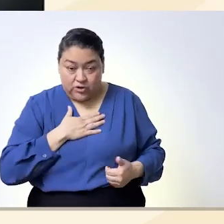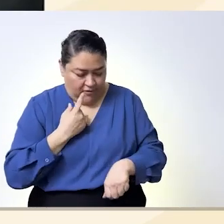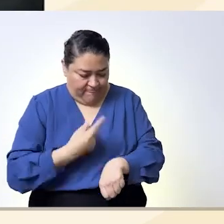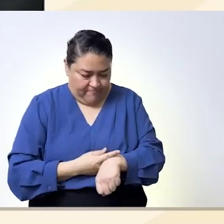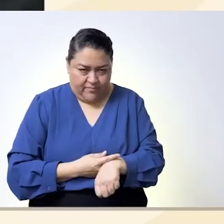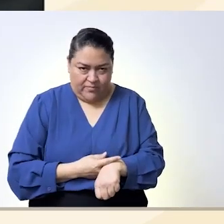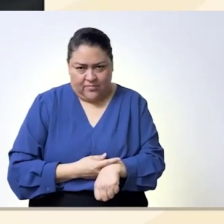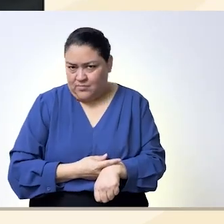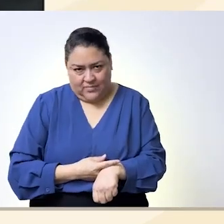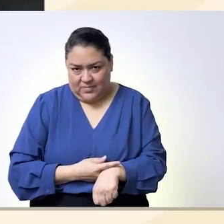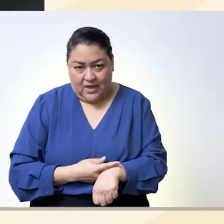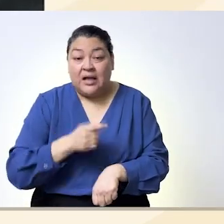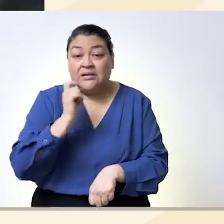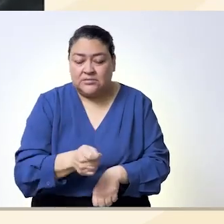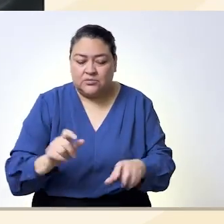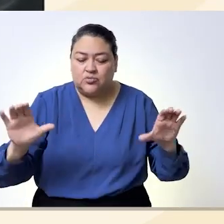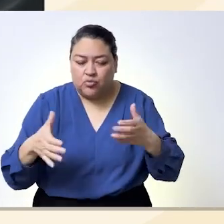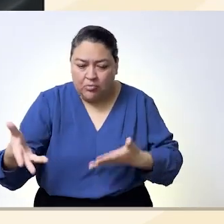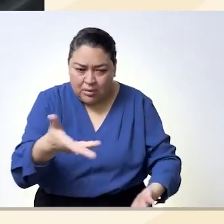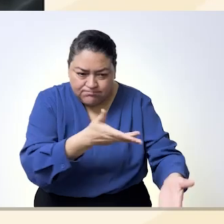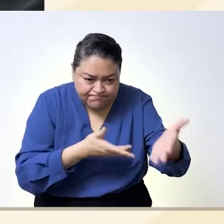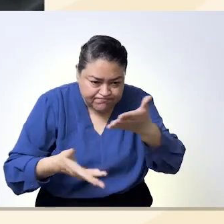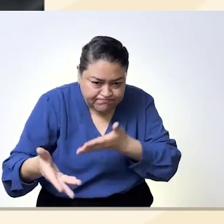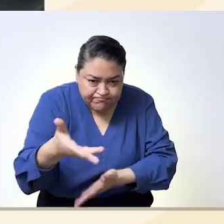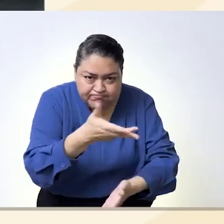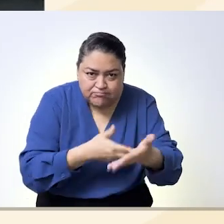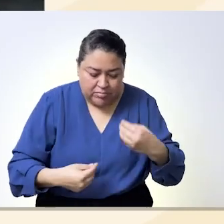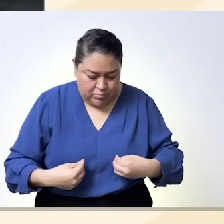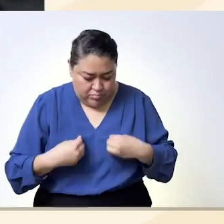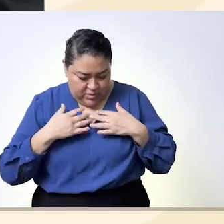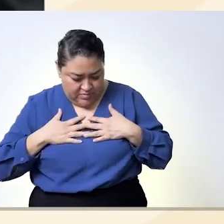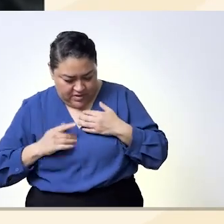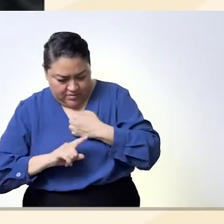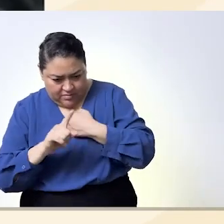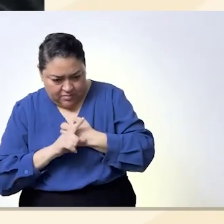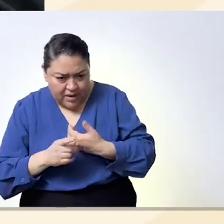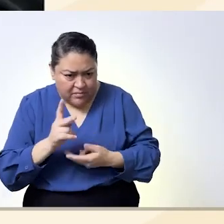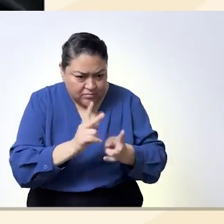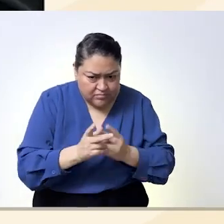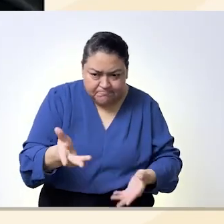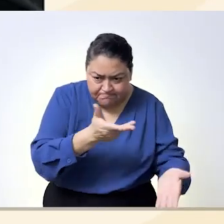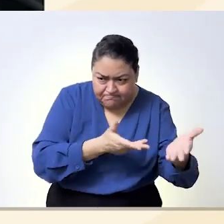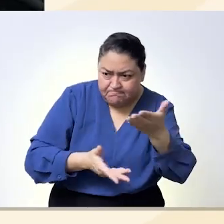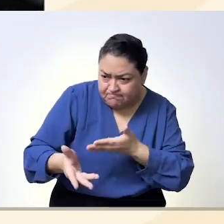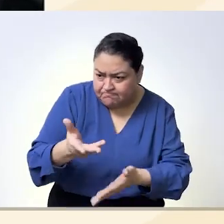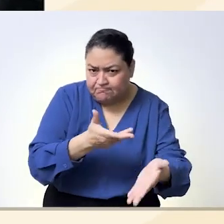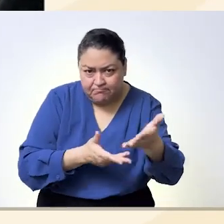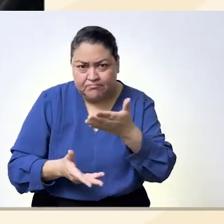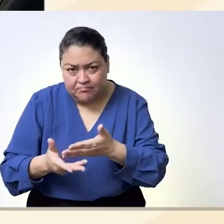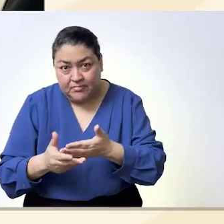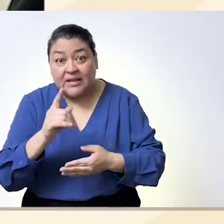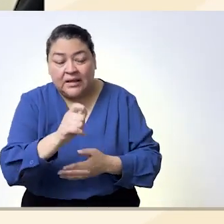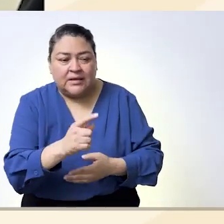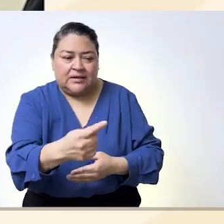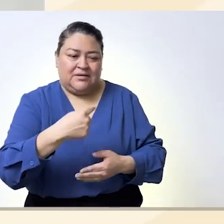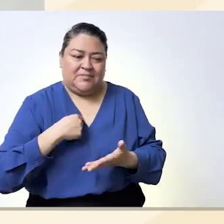para discutir las problemáticas que vivimos y tener interlocución, pero también tener como un acompañamiento de pares que